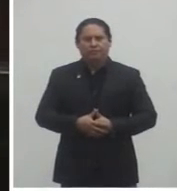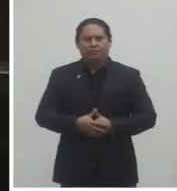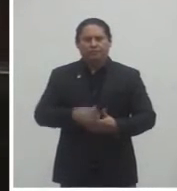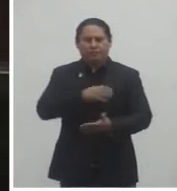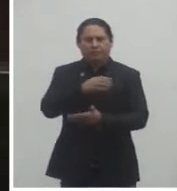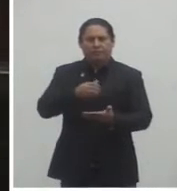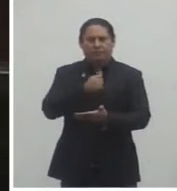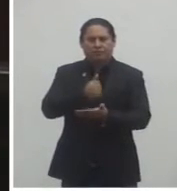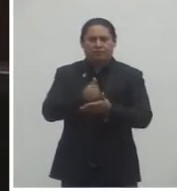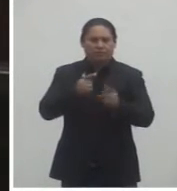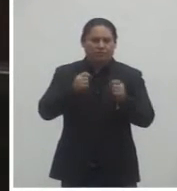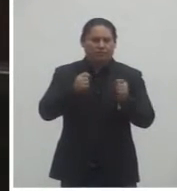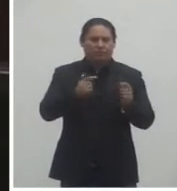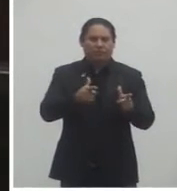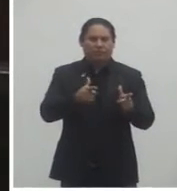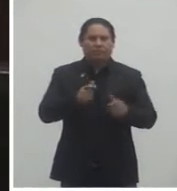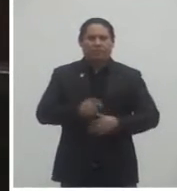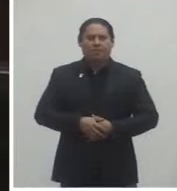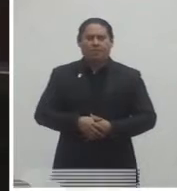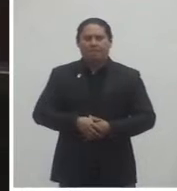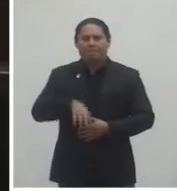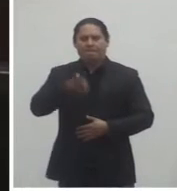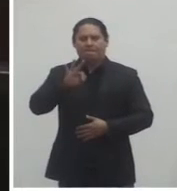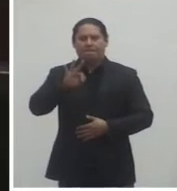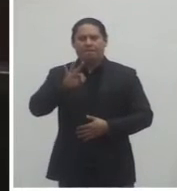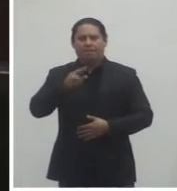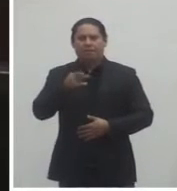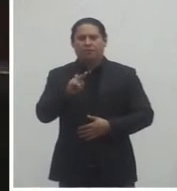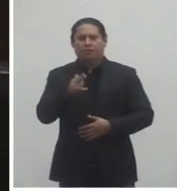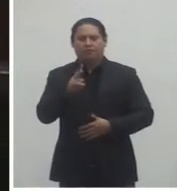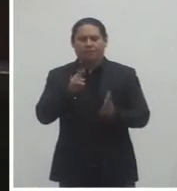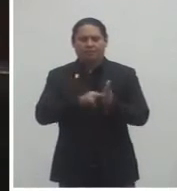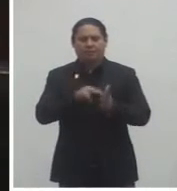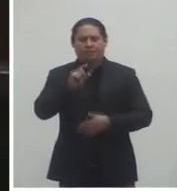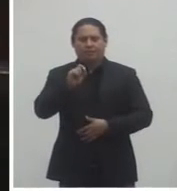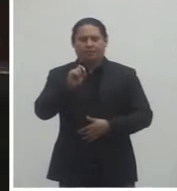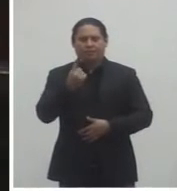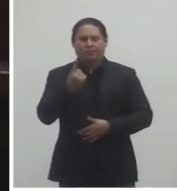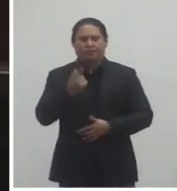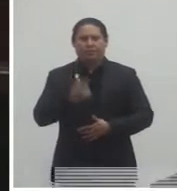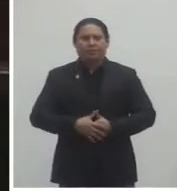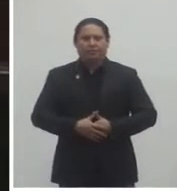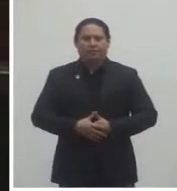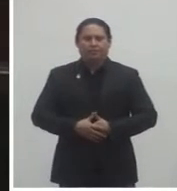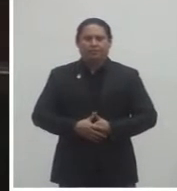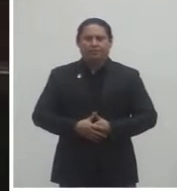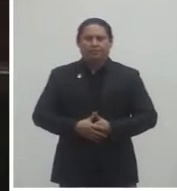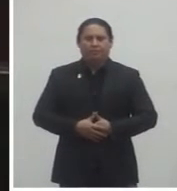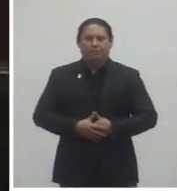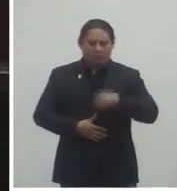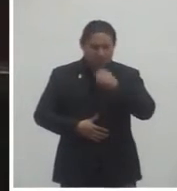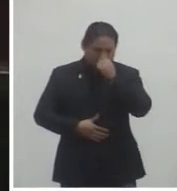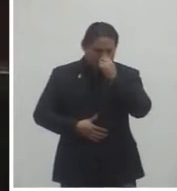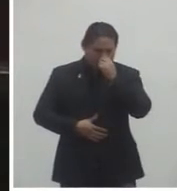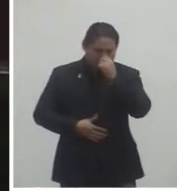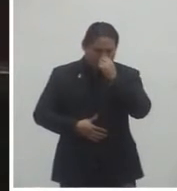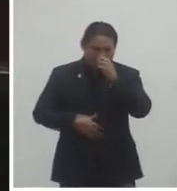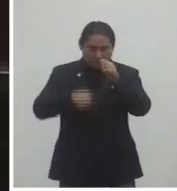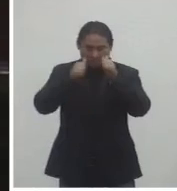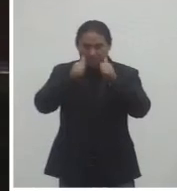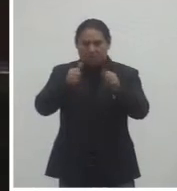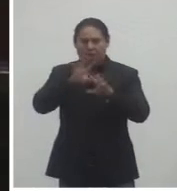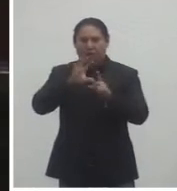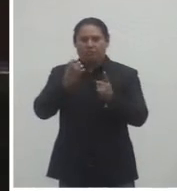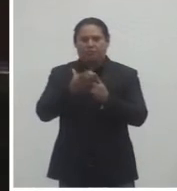en la ciudad de Tuxtla Gutiérrez, Chiapas, a los 3 días del mes de noviembre de 2021. Atentamente